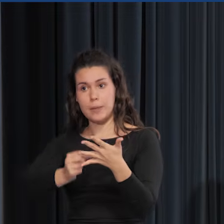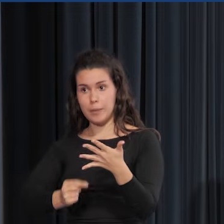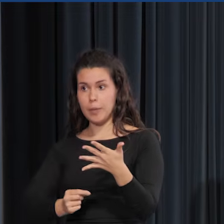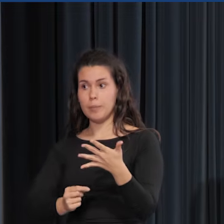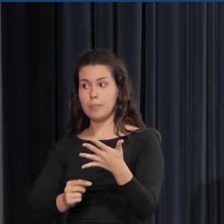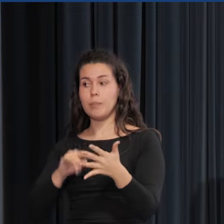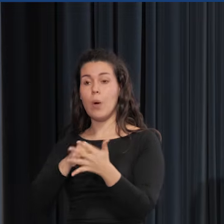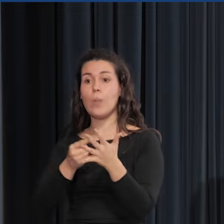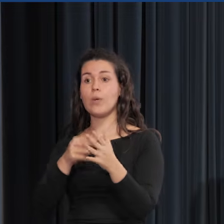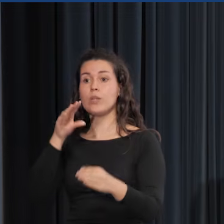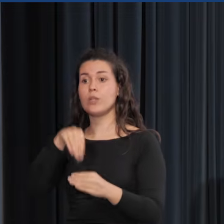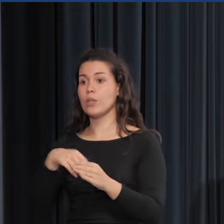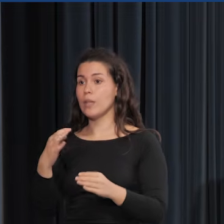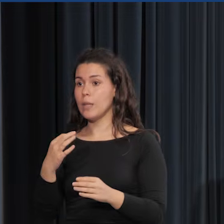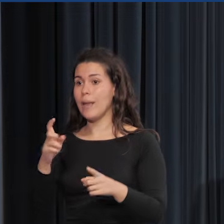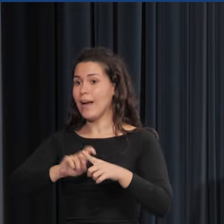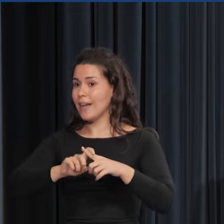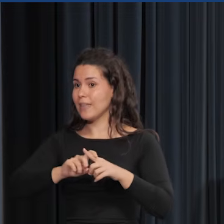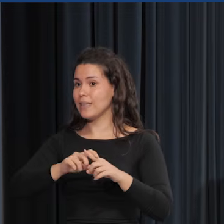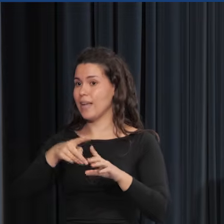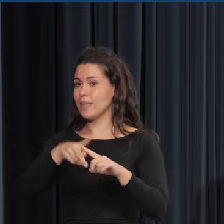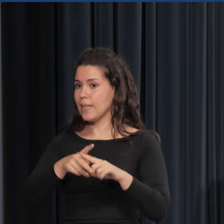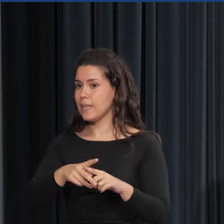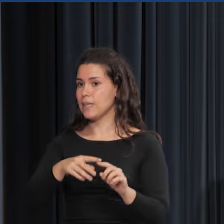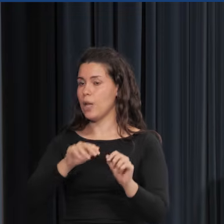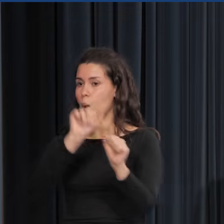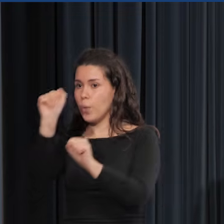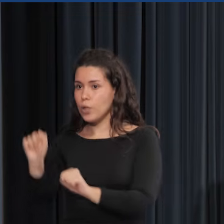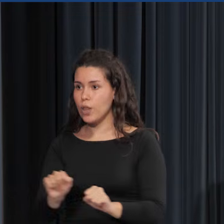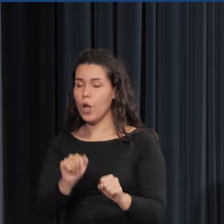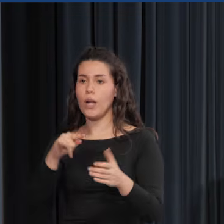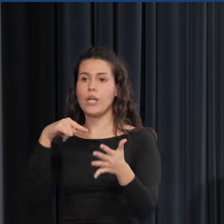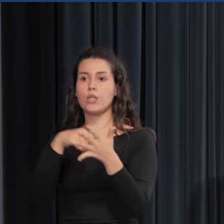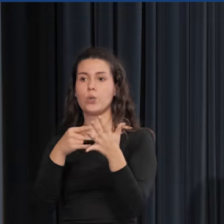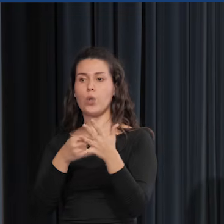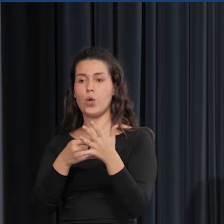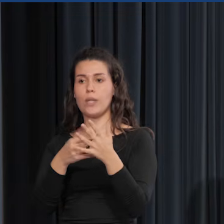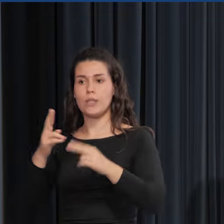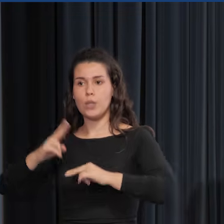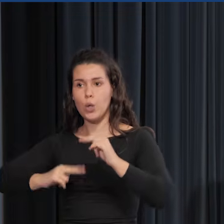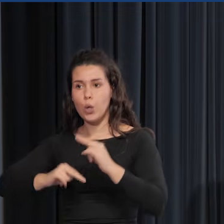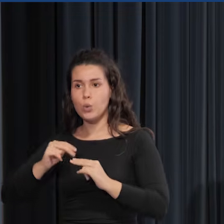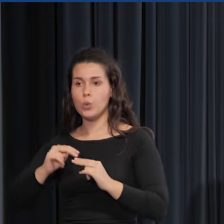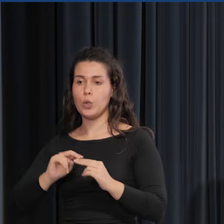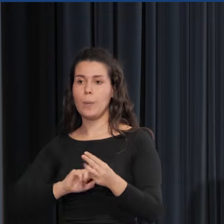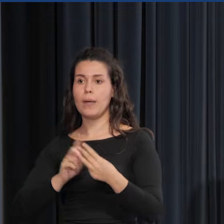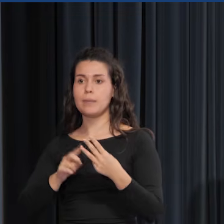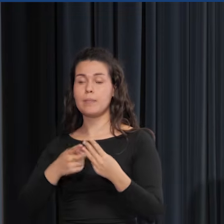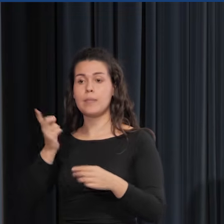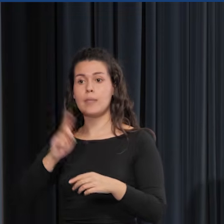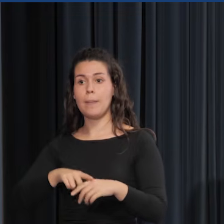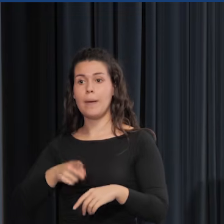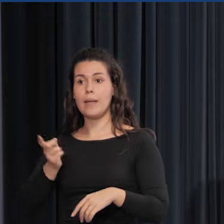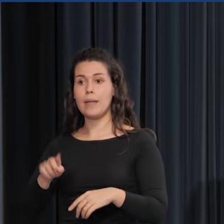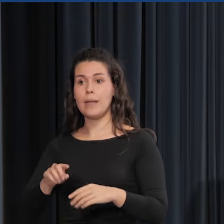recoger las características técnicas de las protecciones, de las soluciones constructivas, de los elementos constructivos que hemos